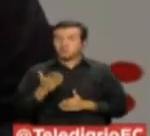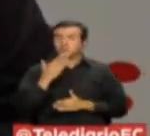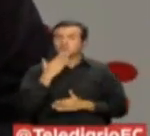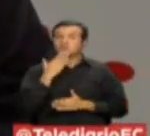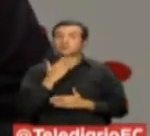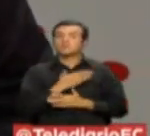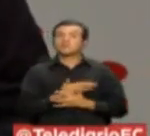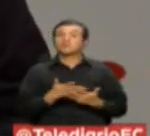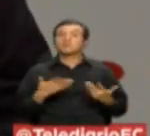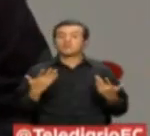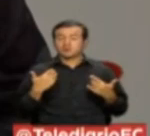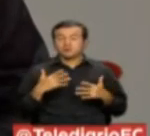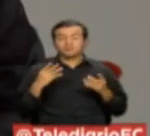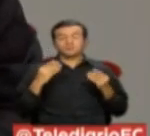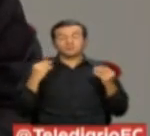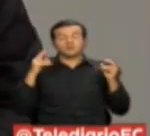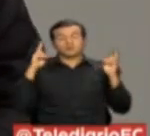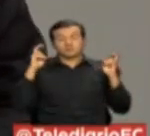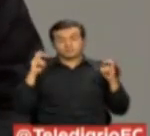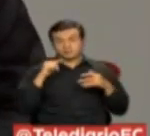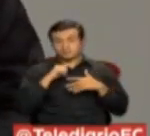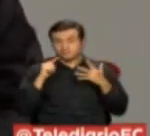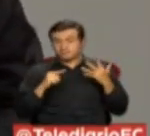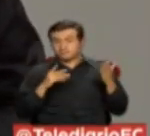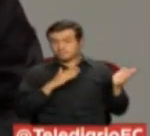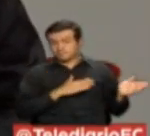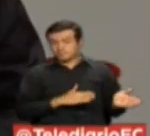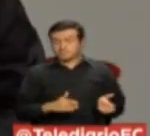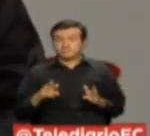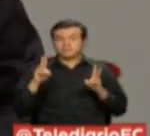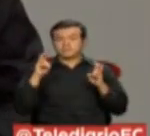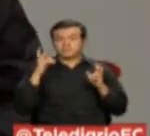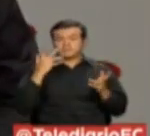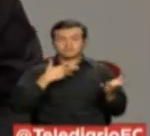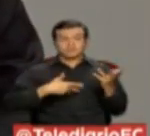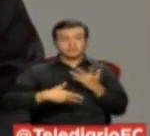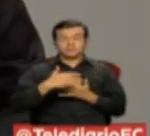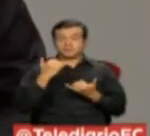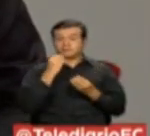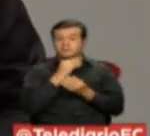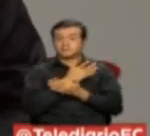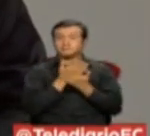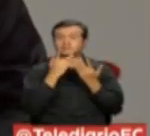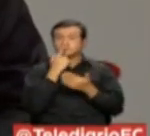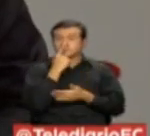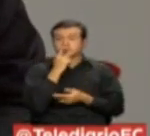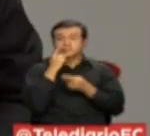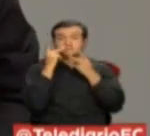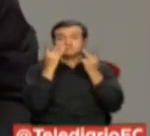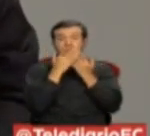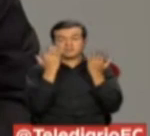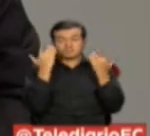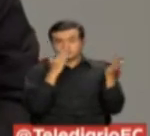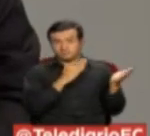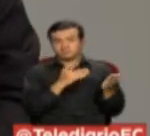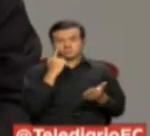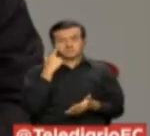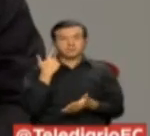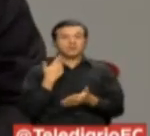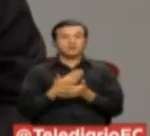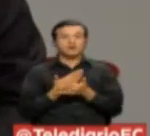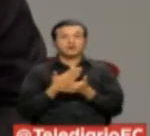parte de los grandes temas vigentes, de los temas contemporáneos de interés público. Tiene que ver,